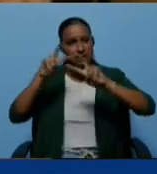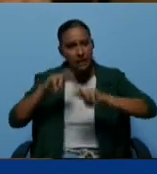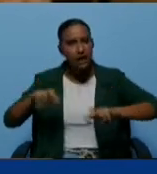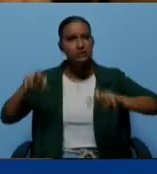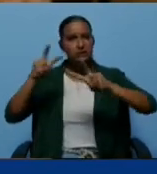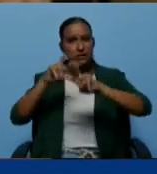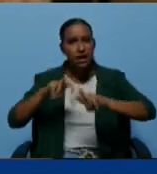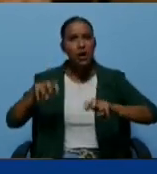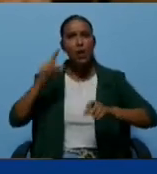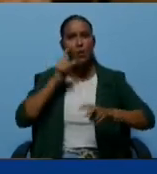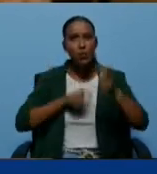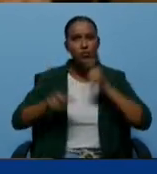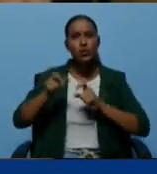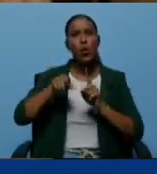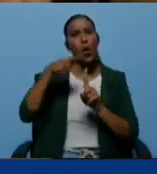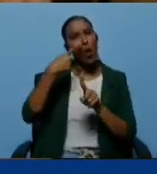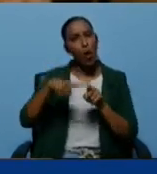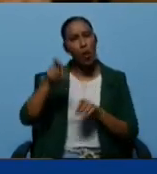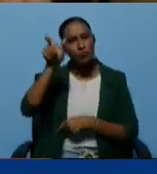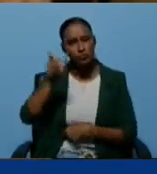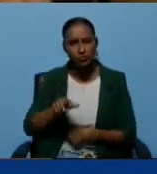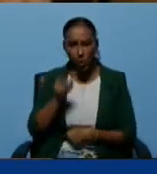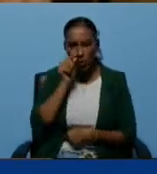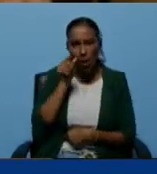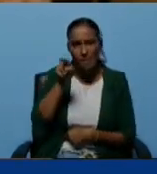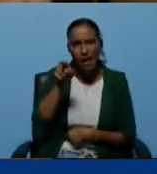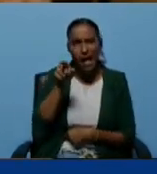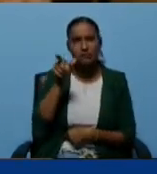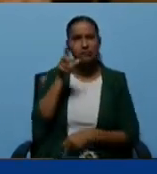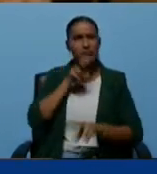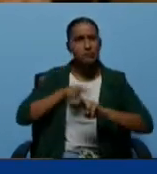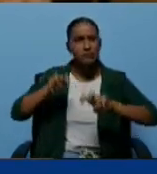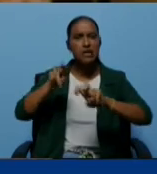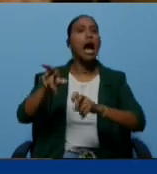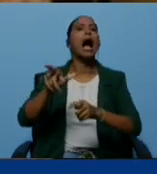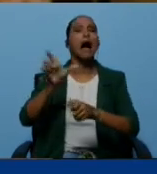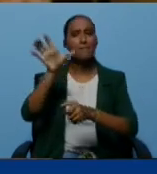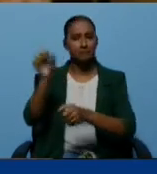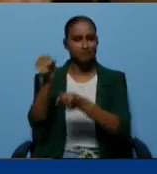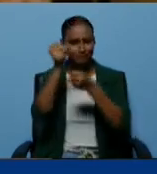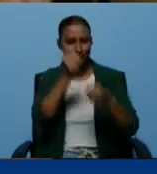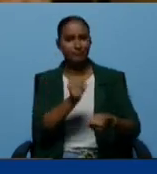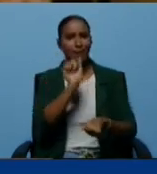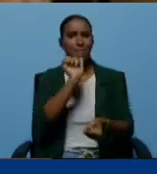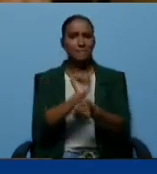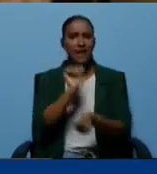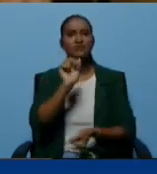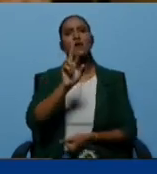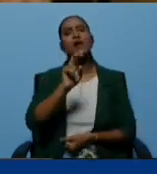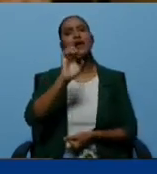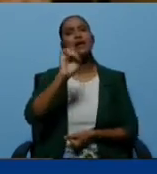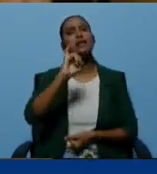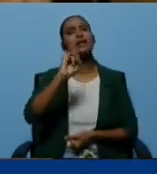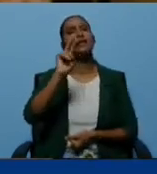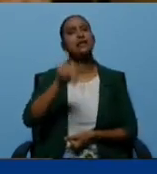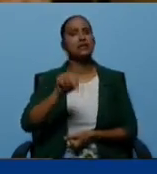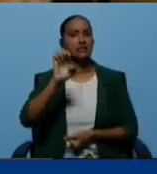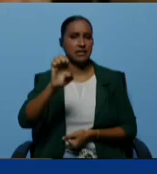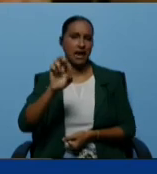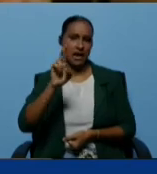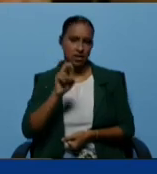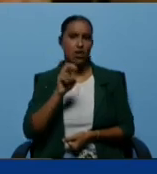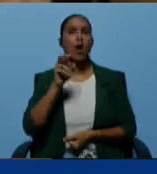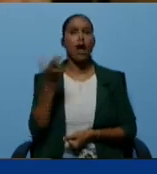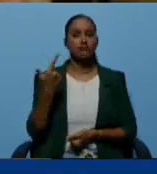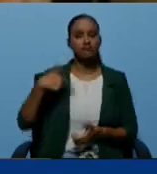que posteriormente fue identificado como Reiner José Márquez Velázquez, quien se aprecia portando el arma